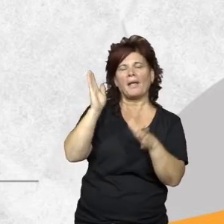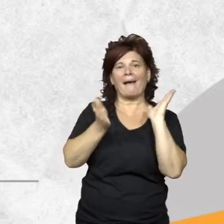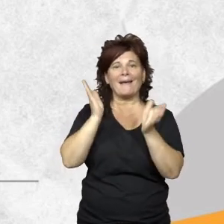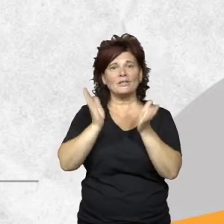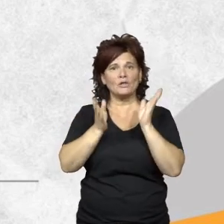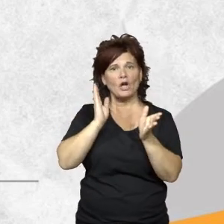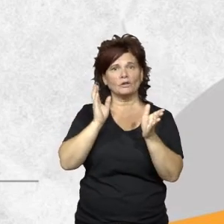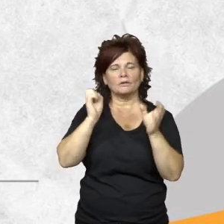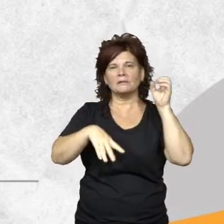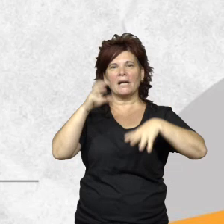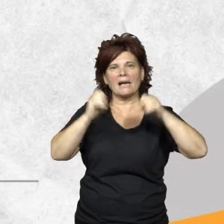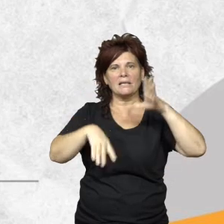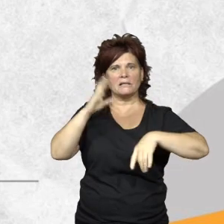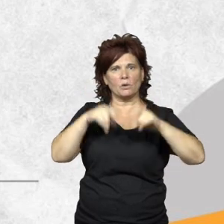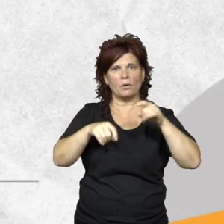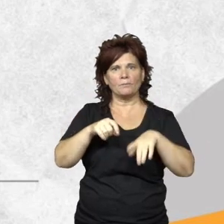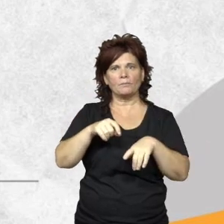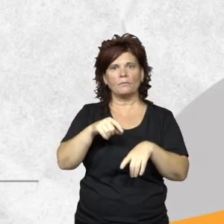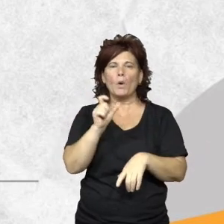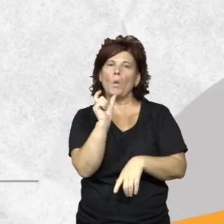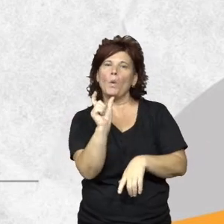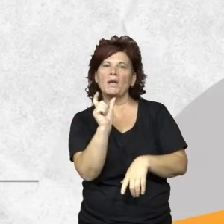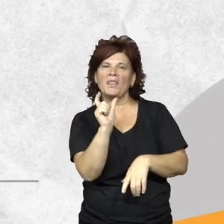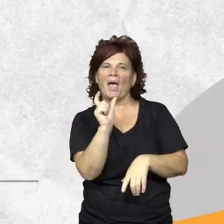una unidad UFA, ¿no? Que es la unidad